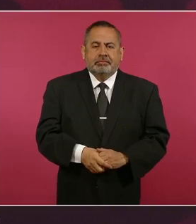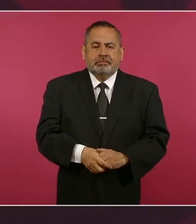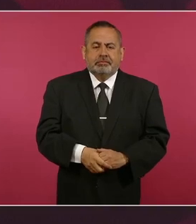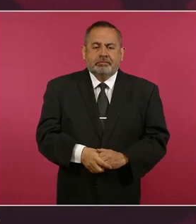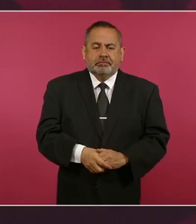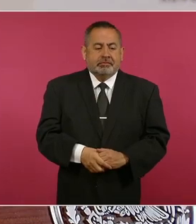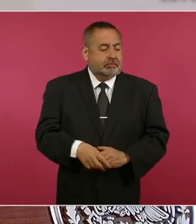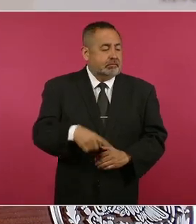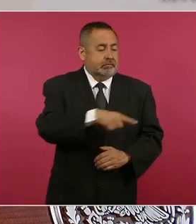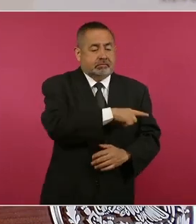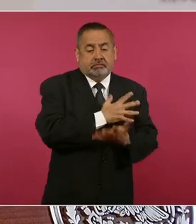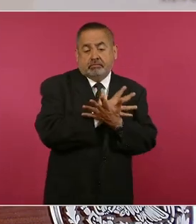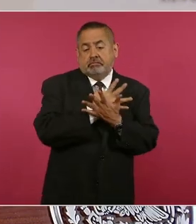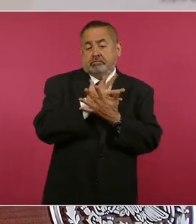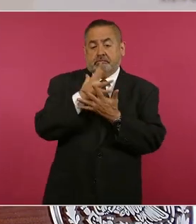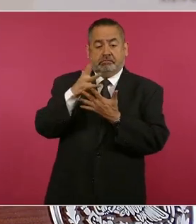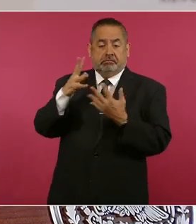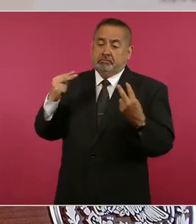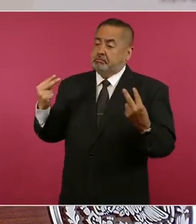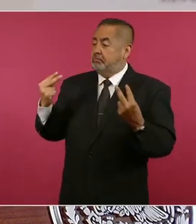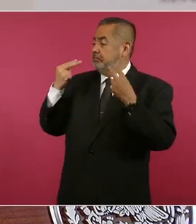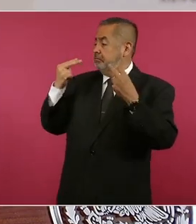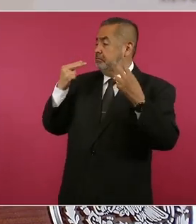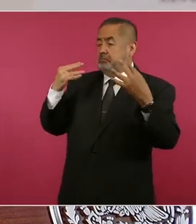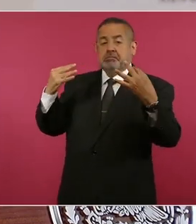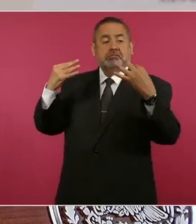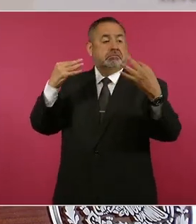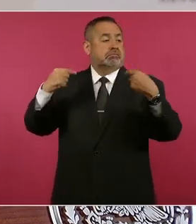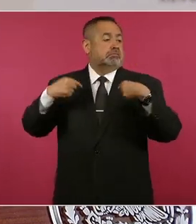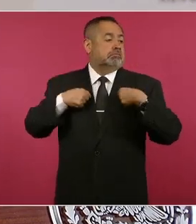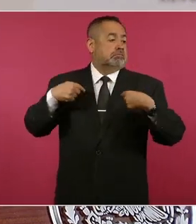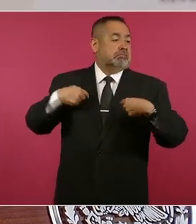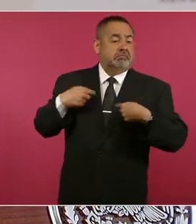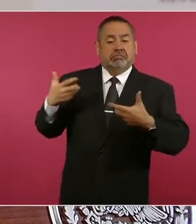mucho protagonismo, vamos a decir, sí.